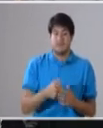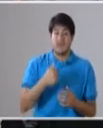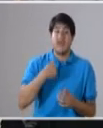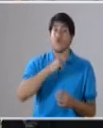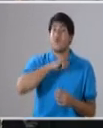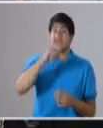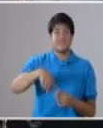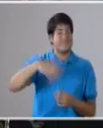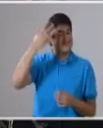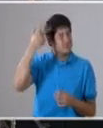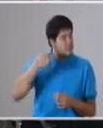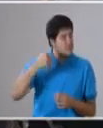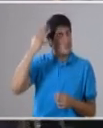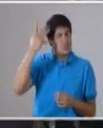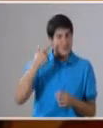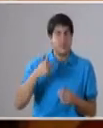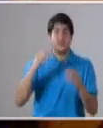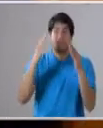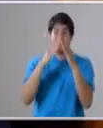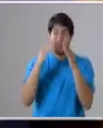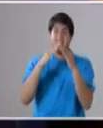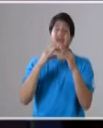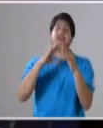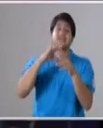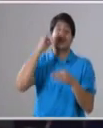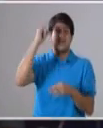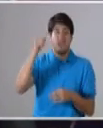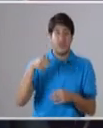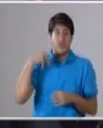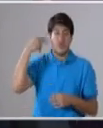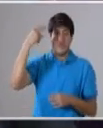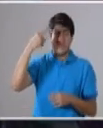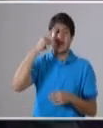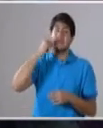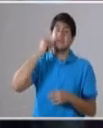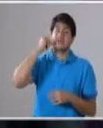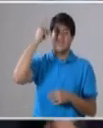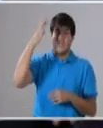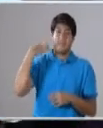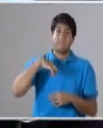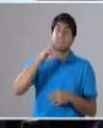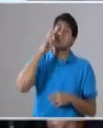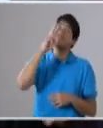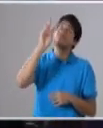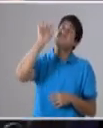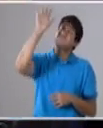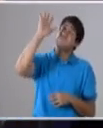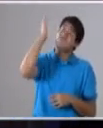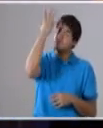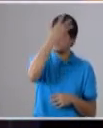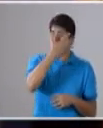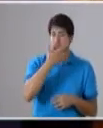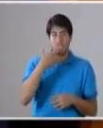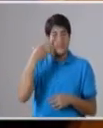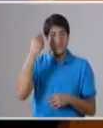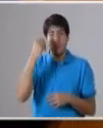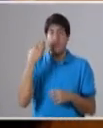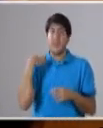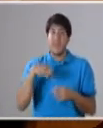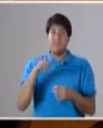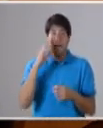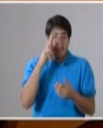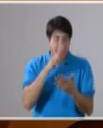yo todos los días en la casa de Jehová, en la casa del Señor, para contemplar su hermosura. Y para inquirir, para